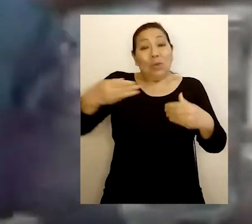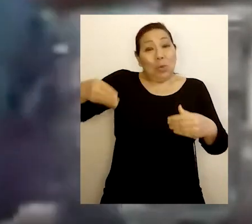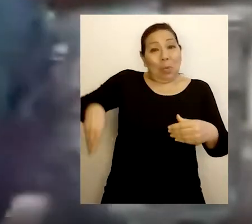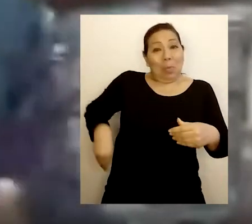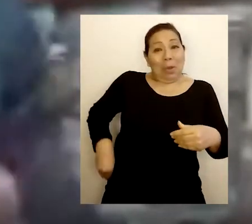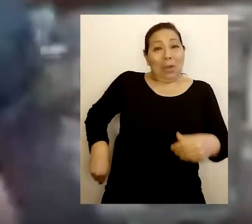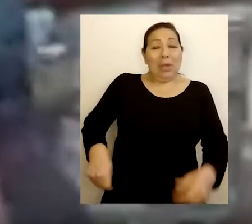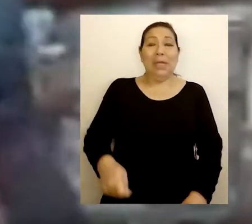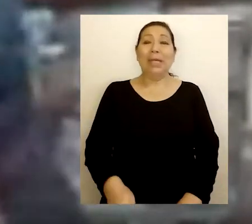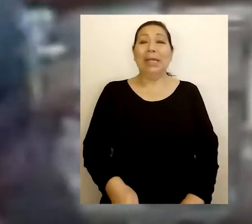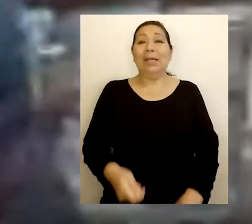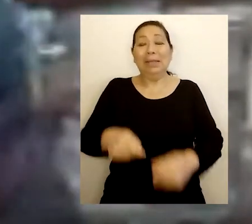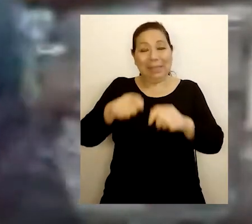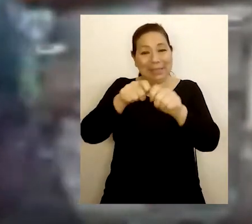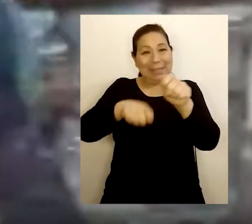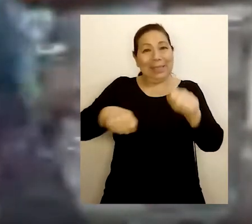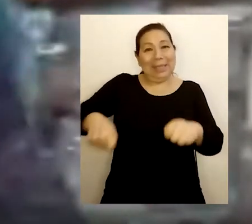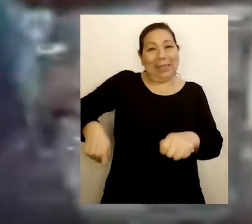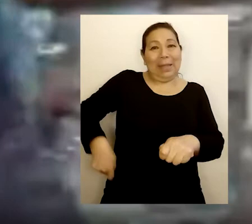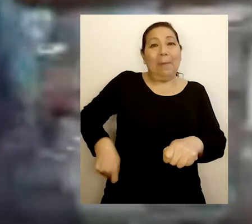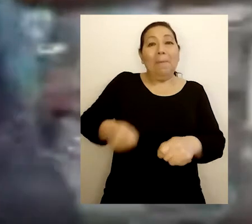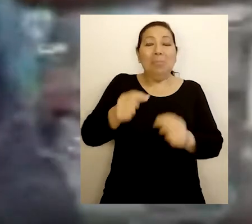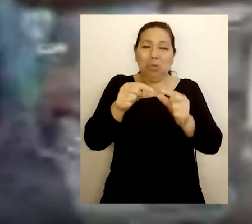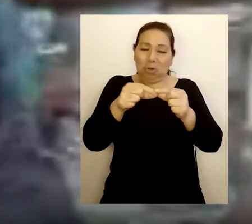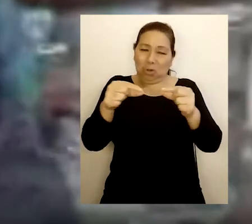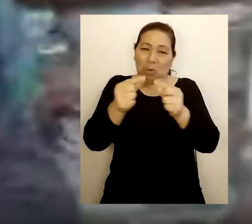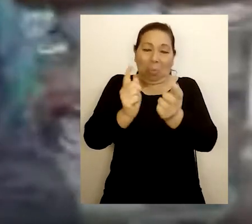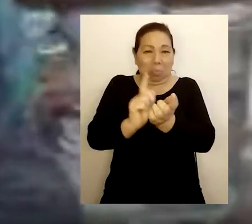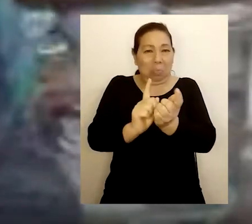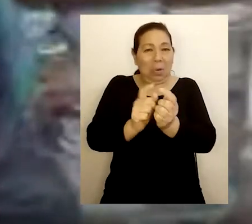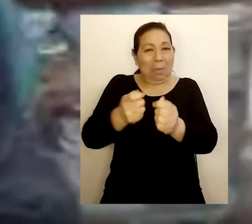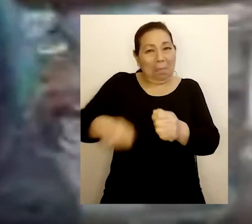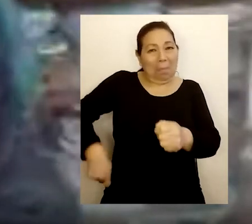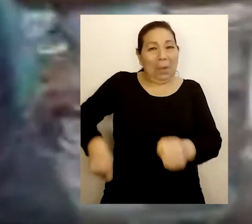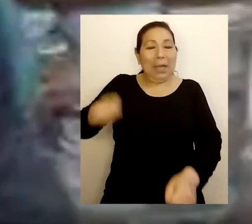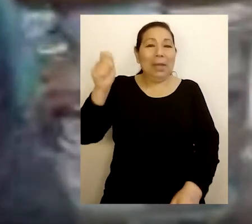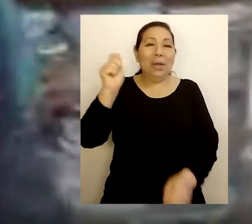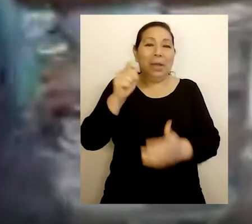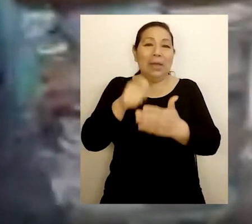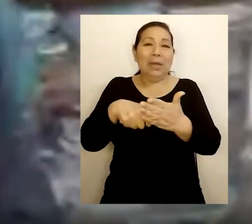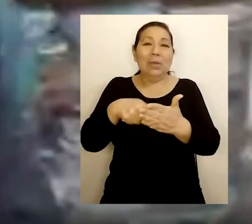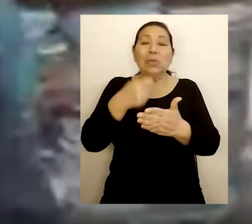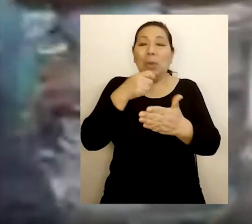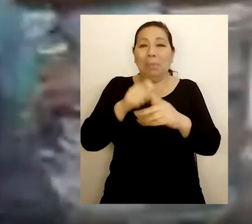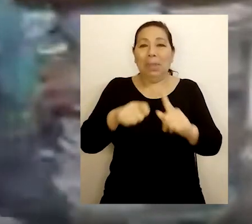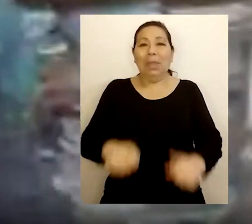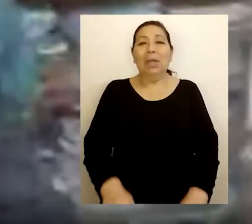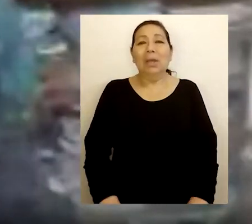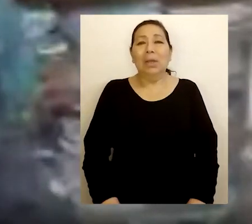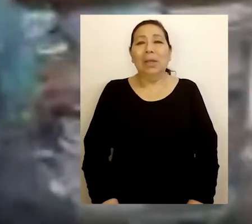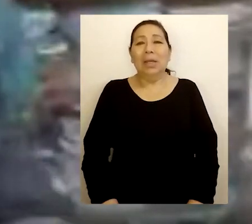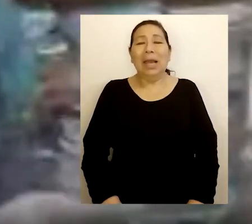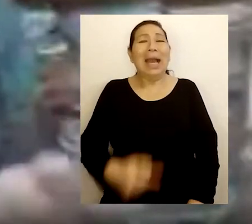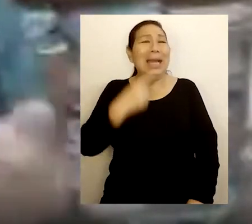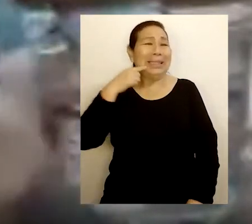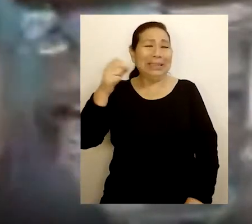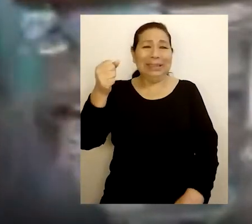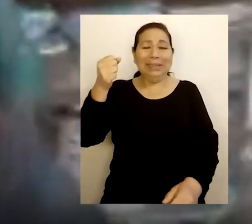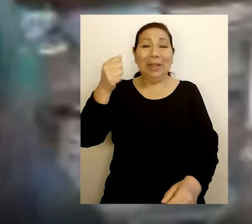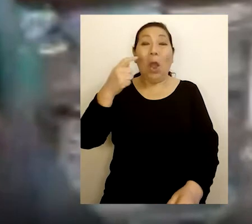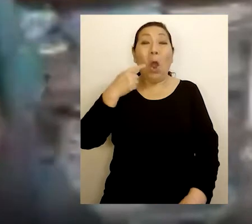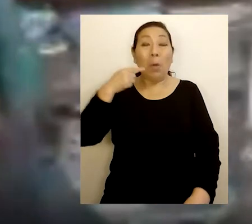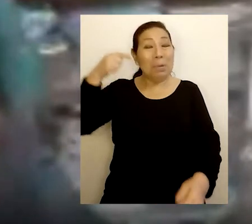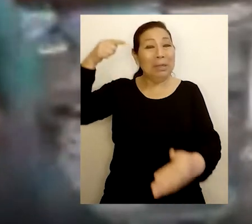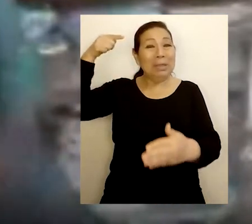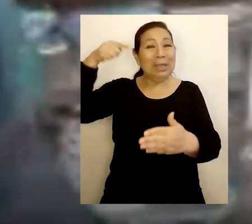bolsillo una navajita portátil para pelar a sus alimentos. Con eso le agarró